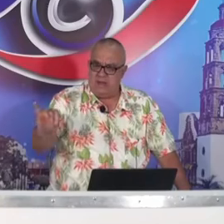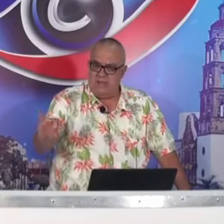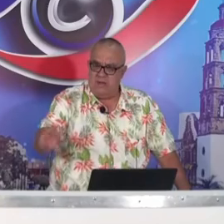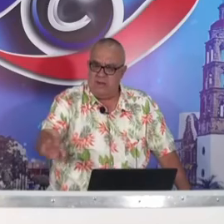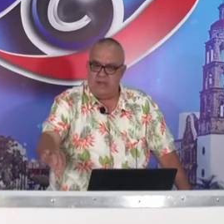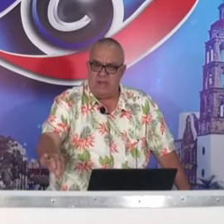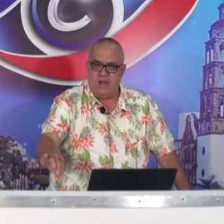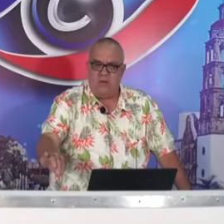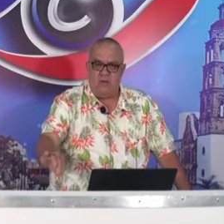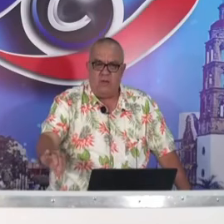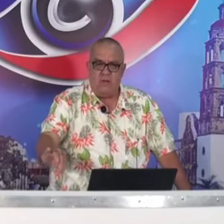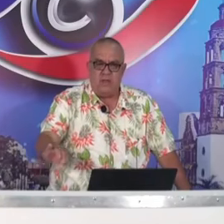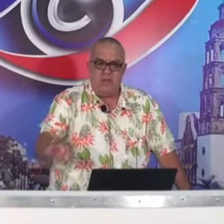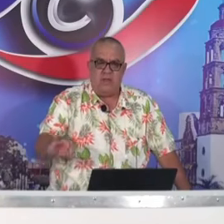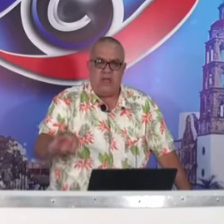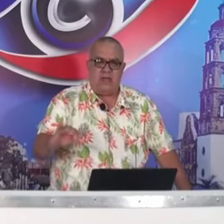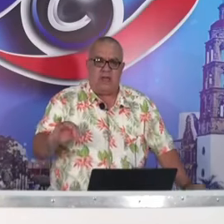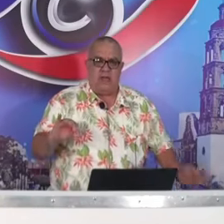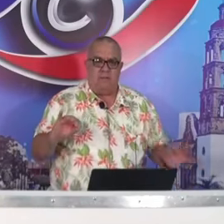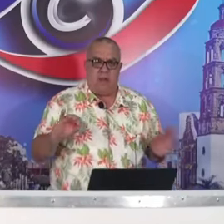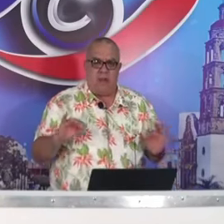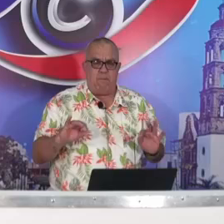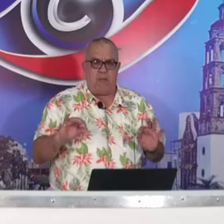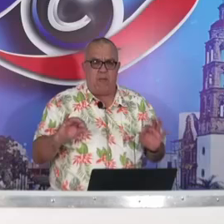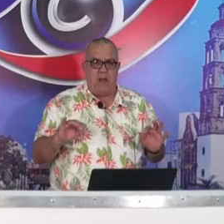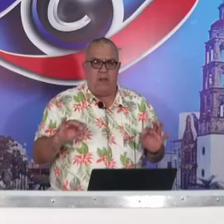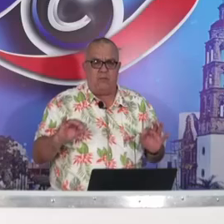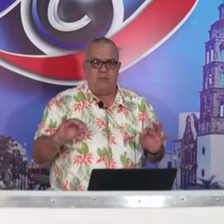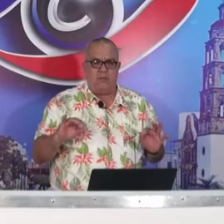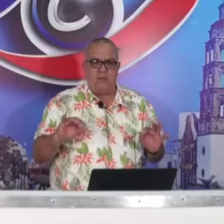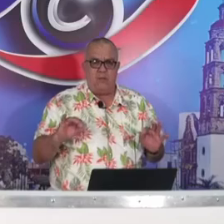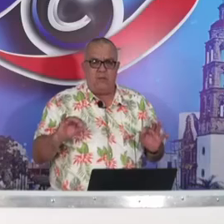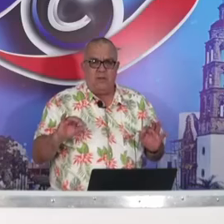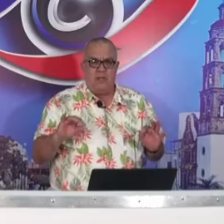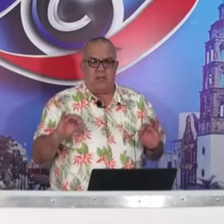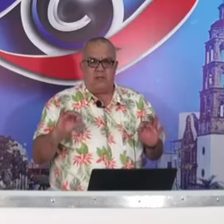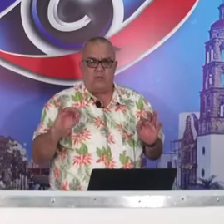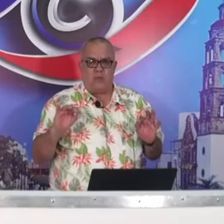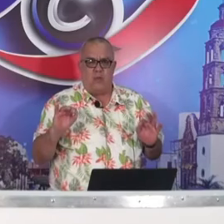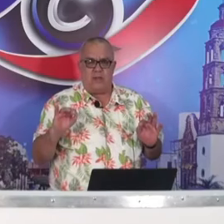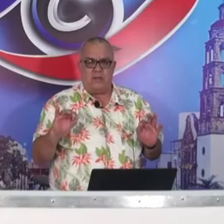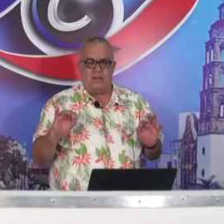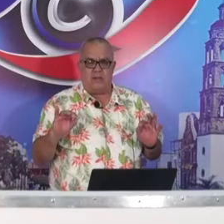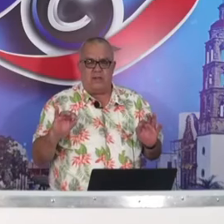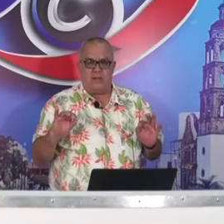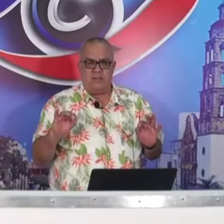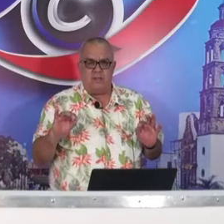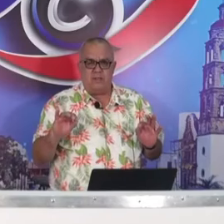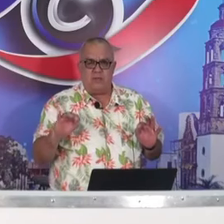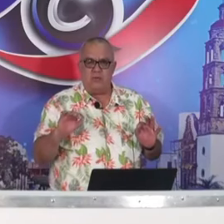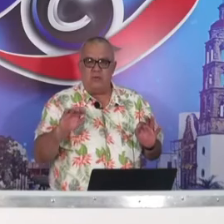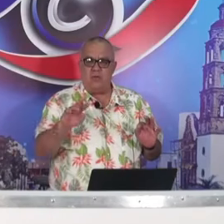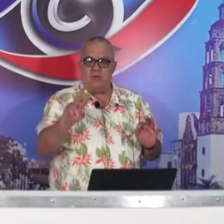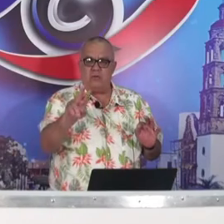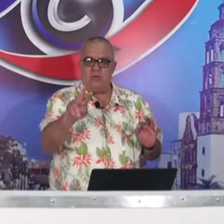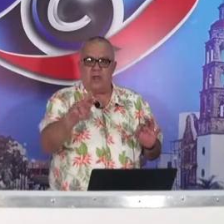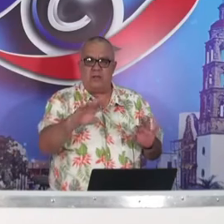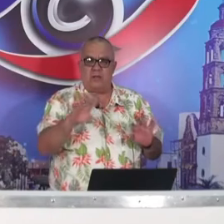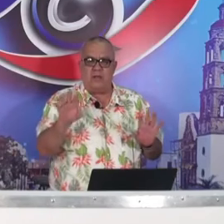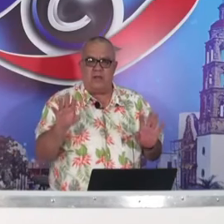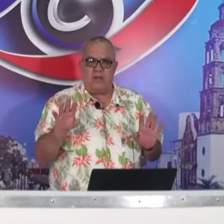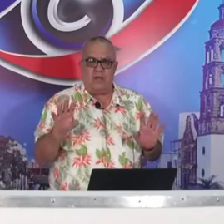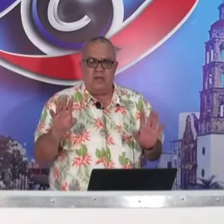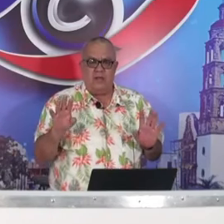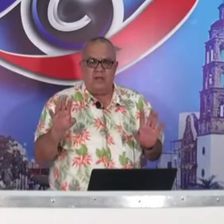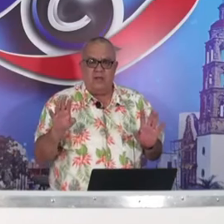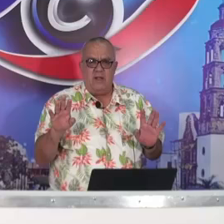que le sirvan el hielo y a que le bailen por un lado y que sus cuates, sus únicos dos cuates